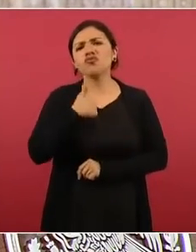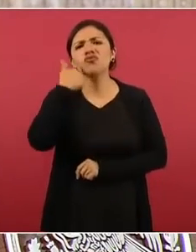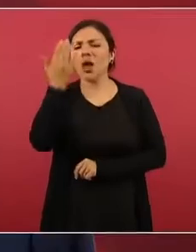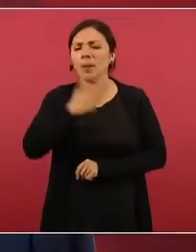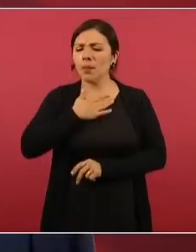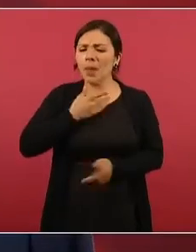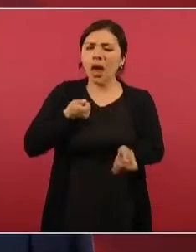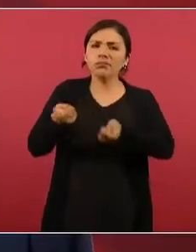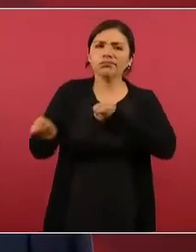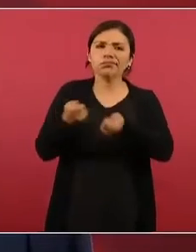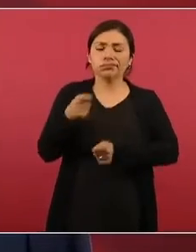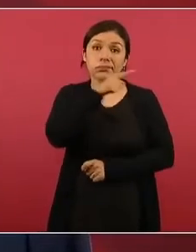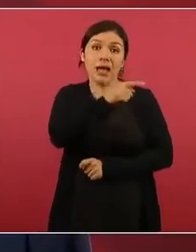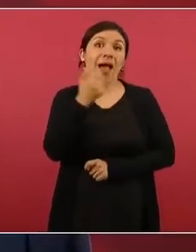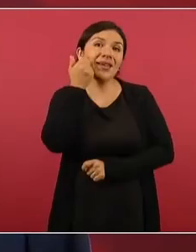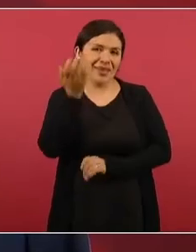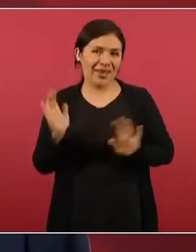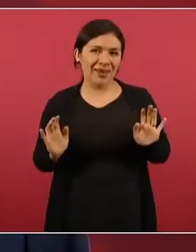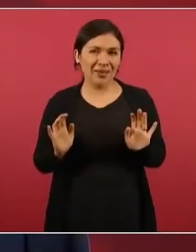operarlo.